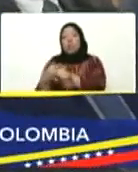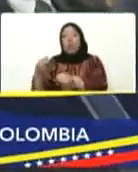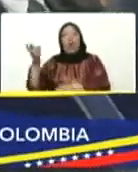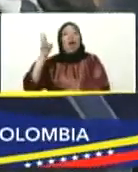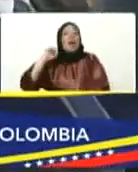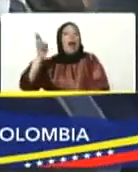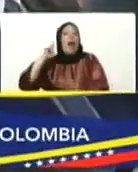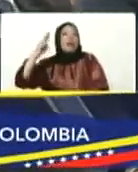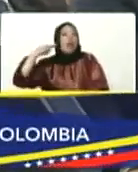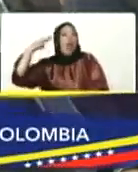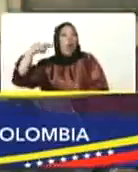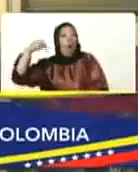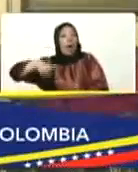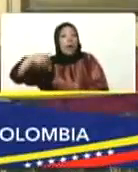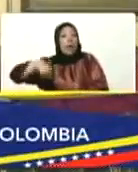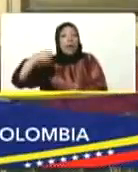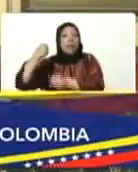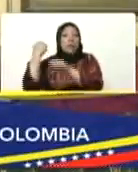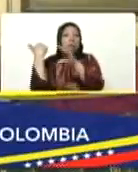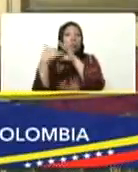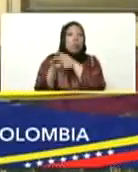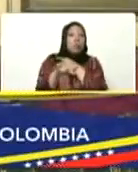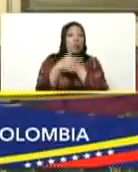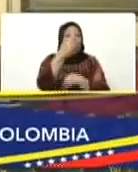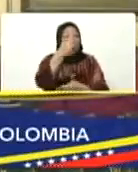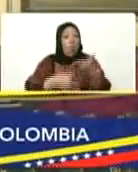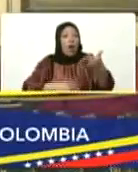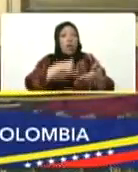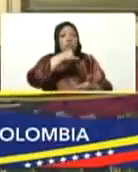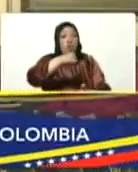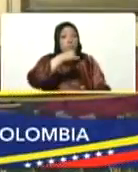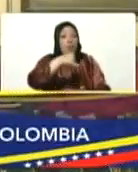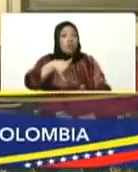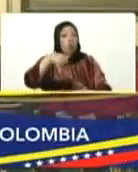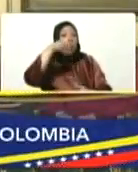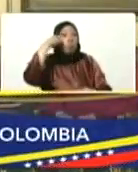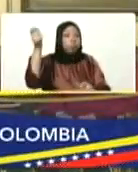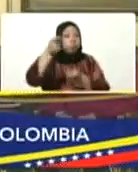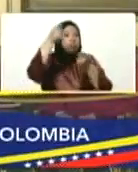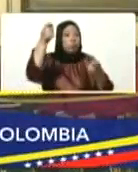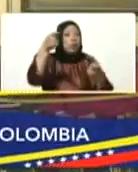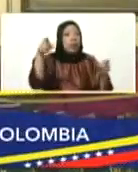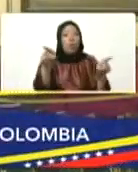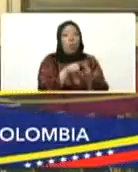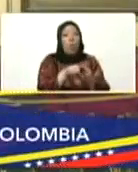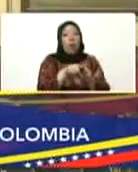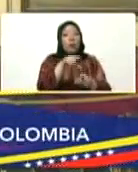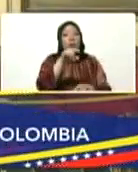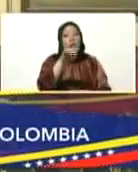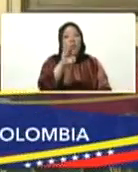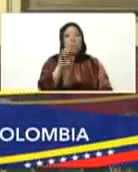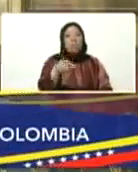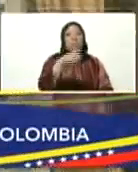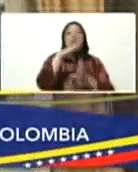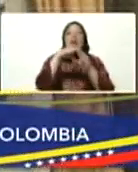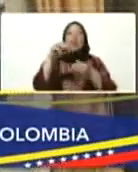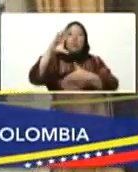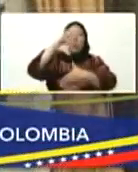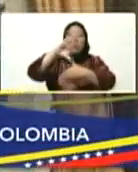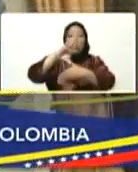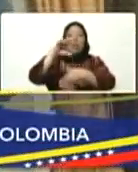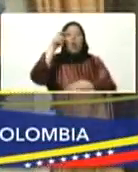Rumbo, se transmitían los boletines del ejército rebelde de Fidel Castro Ruz para todo el Caribe, y el pueblo